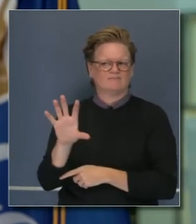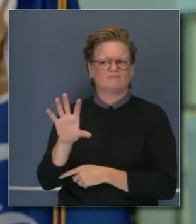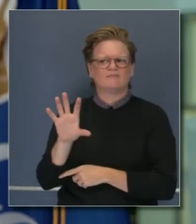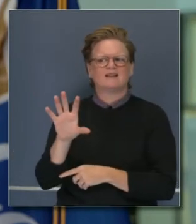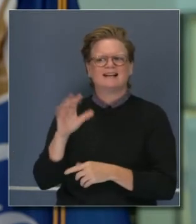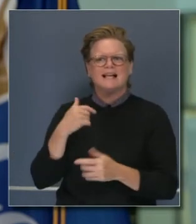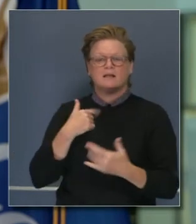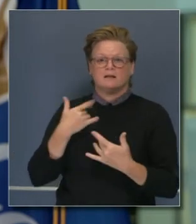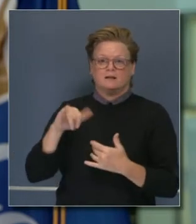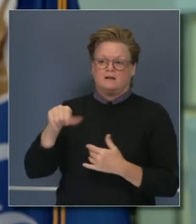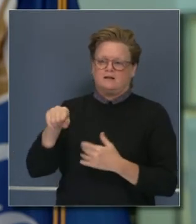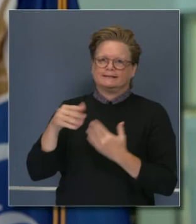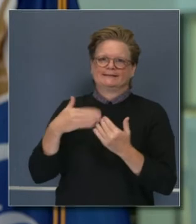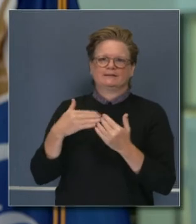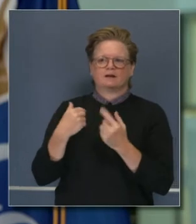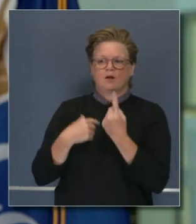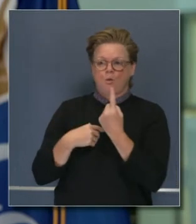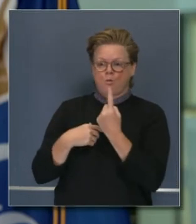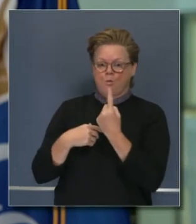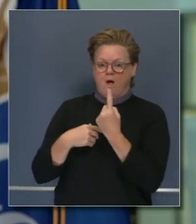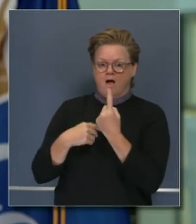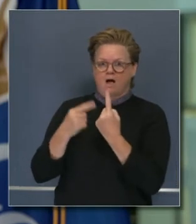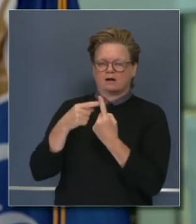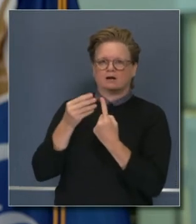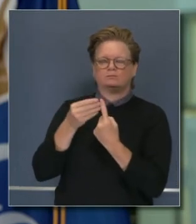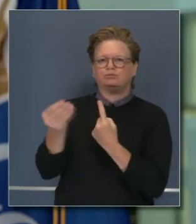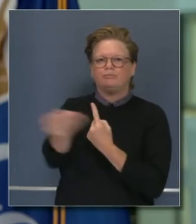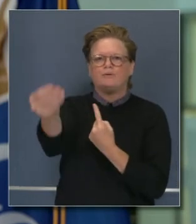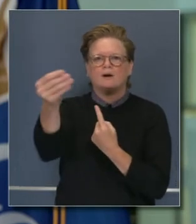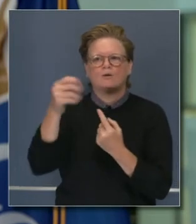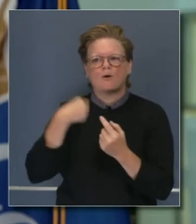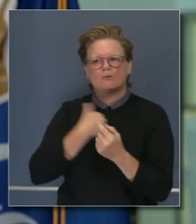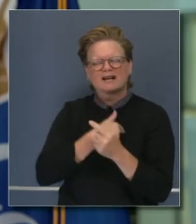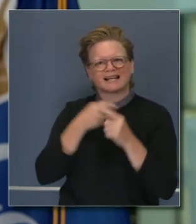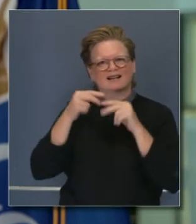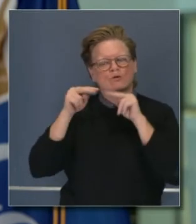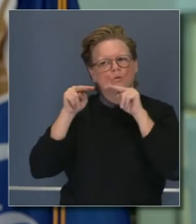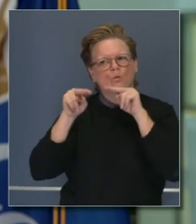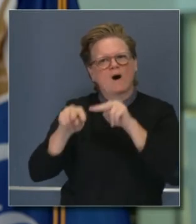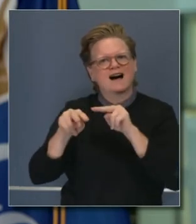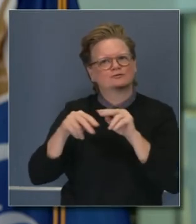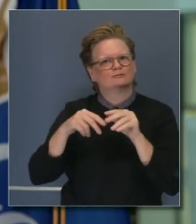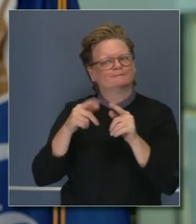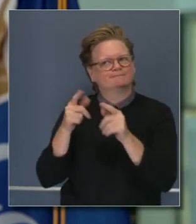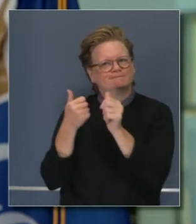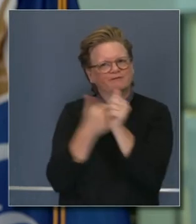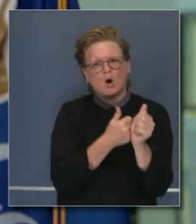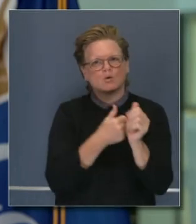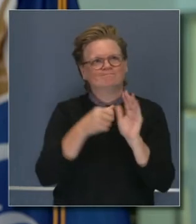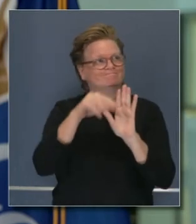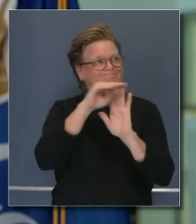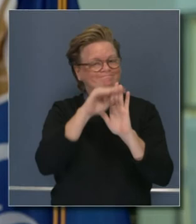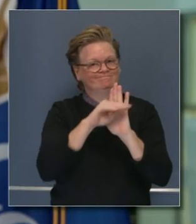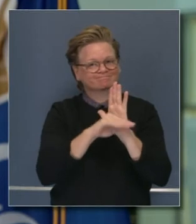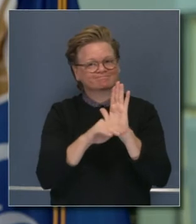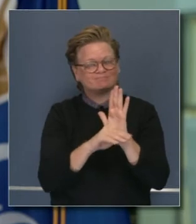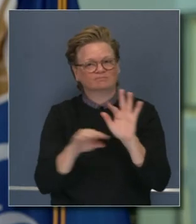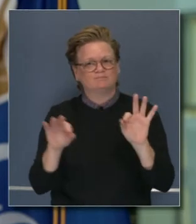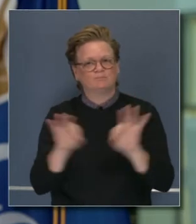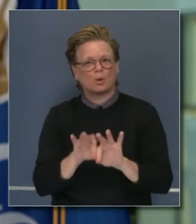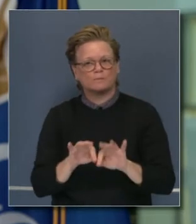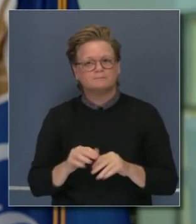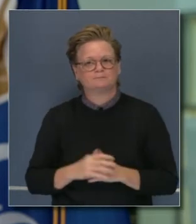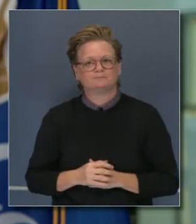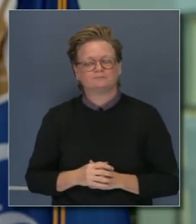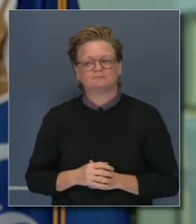más dinámico, y en donde esperamos que podremos hacer más trabajo también